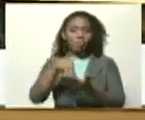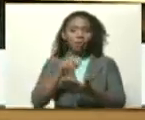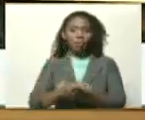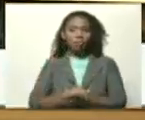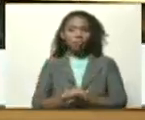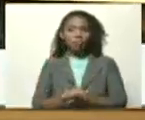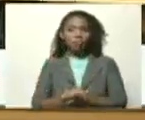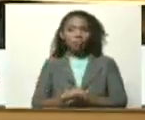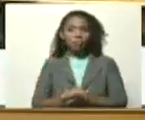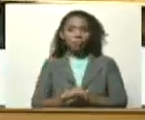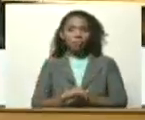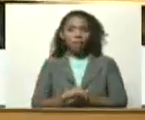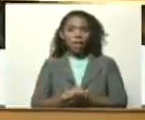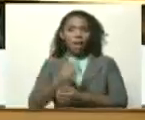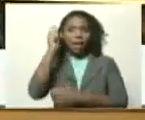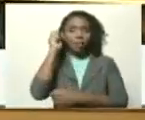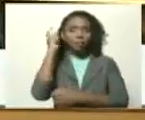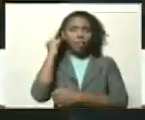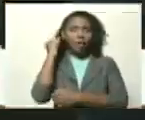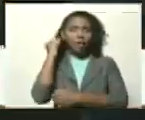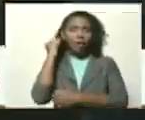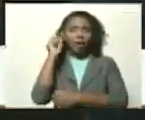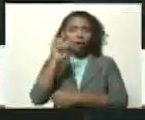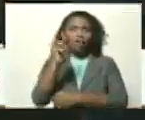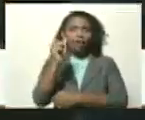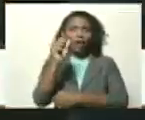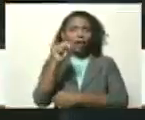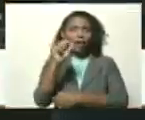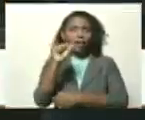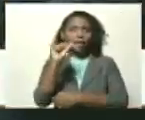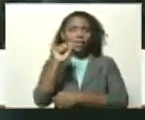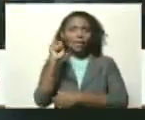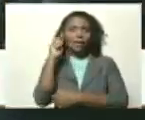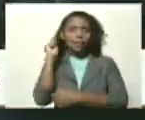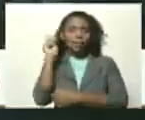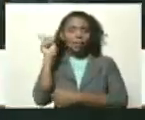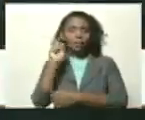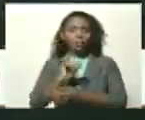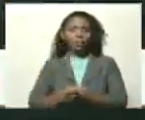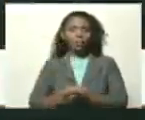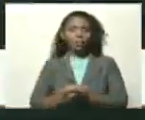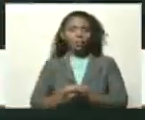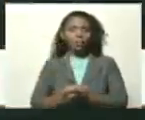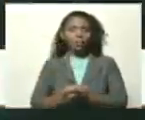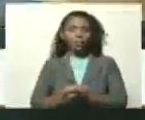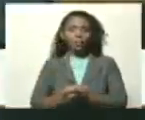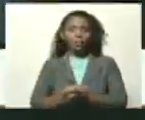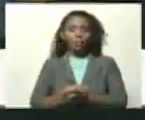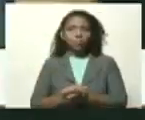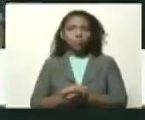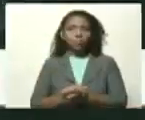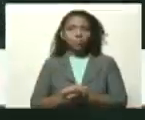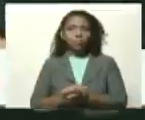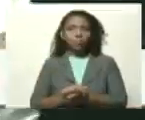Nacional la diputada Vanessa Junet Montero López.